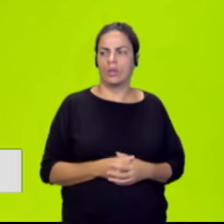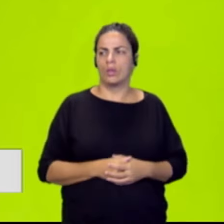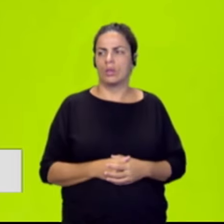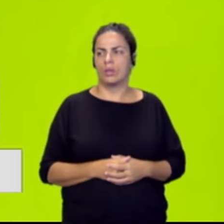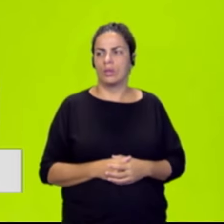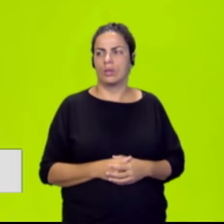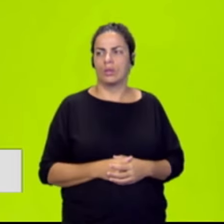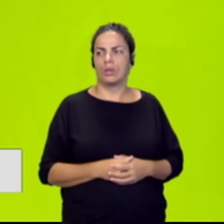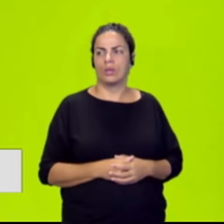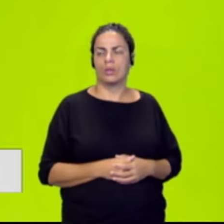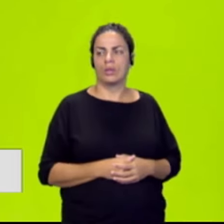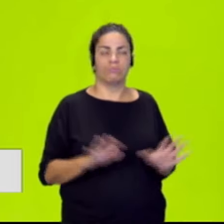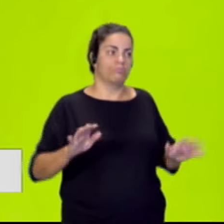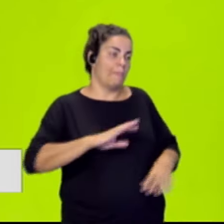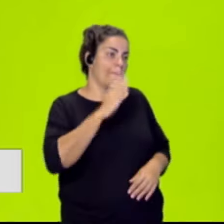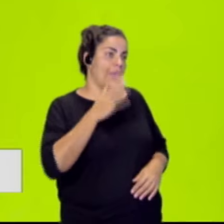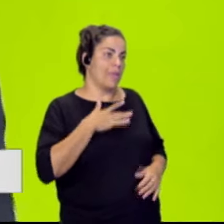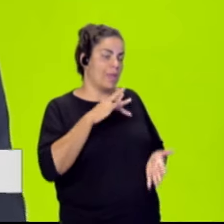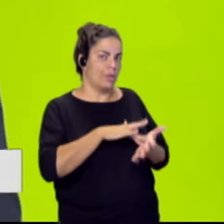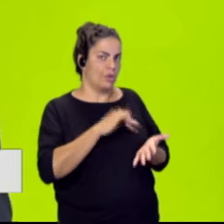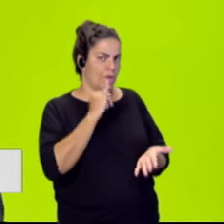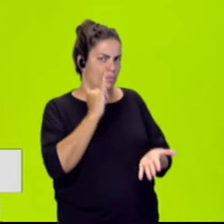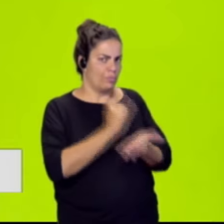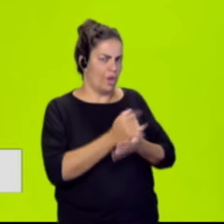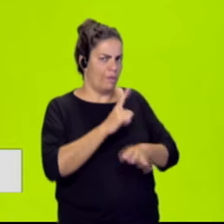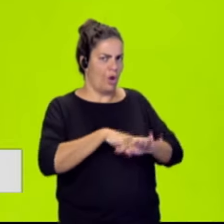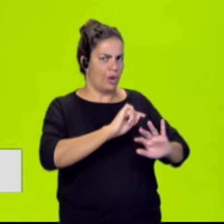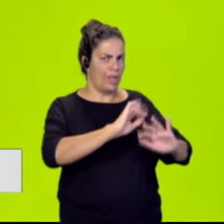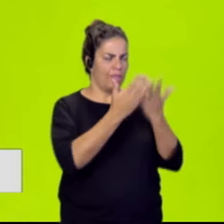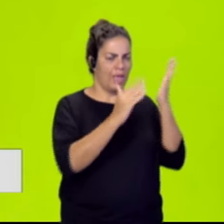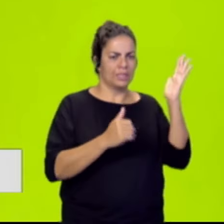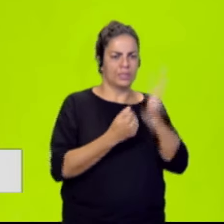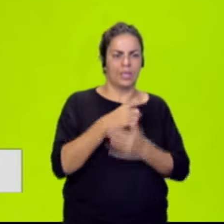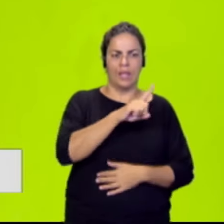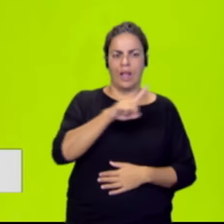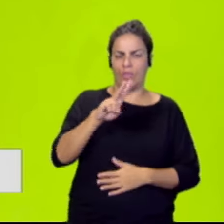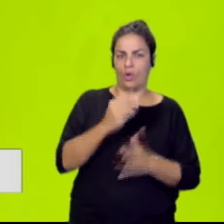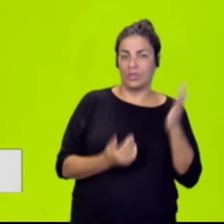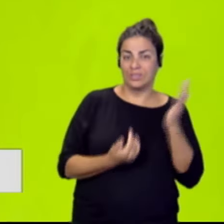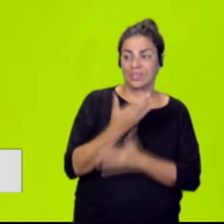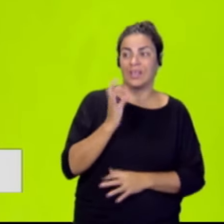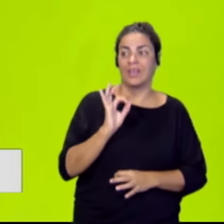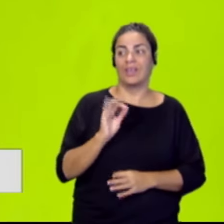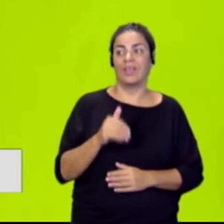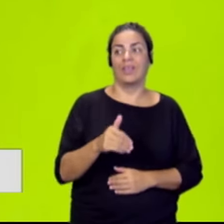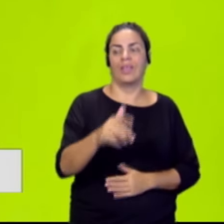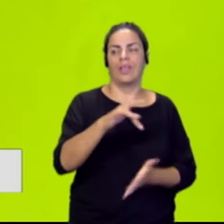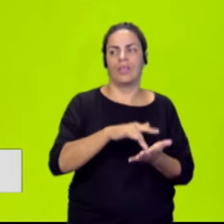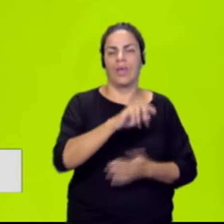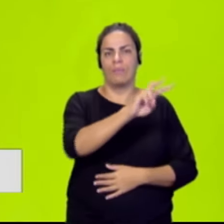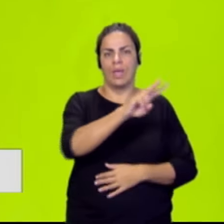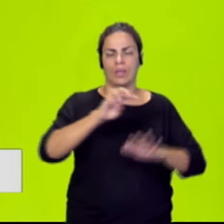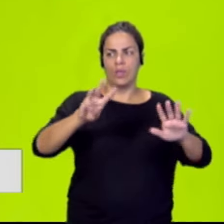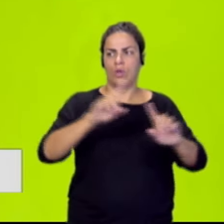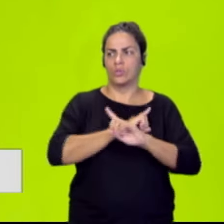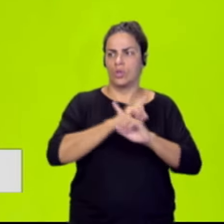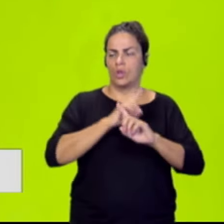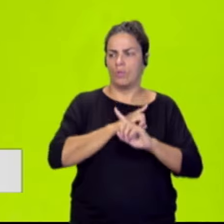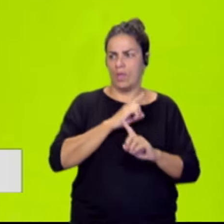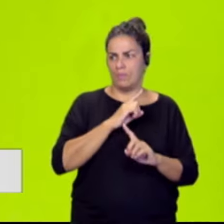En principio mañana es la prueba, entre las 10 y las 12 de la mañana, y efectivamente el 28 de noviembre del próximo mes también